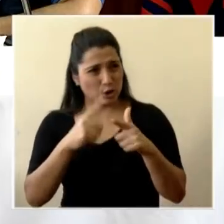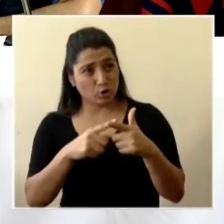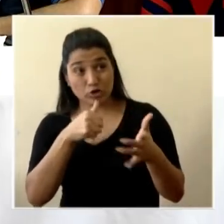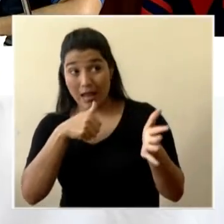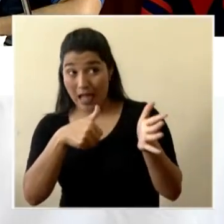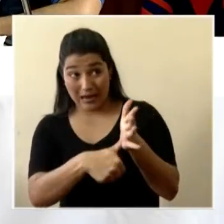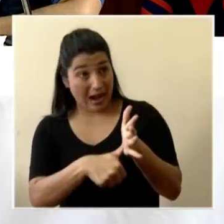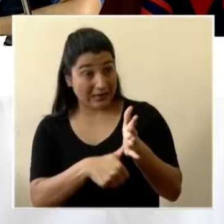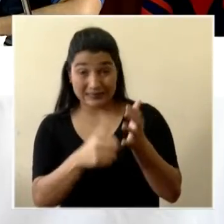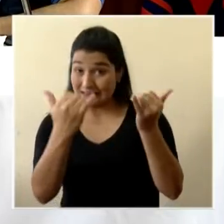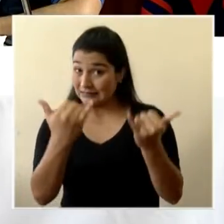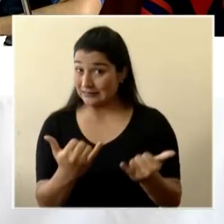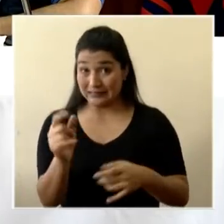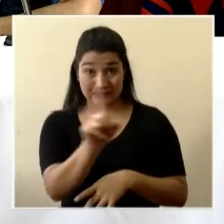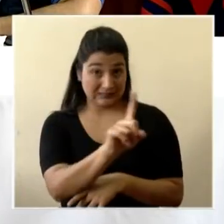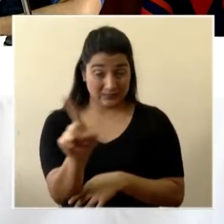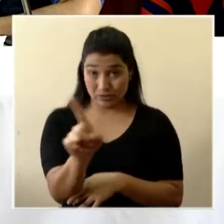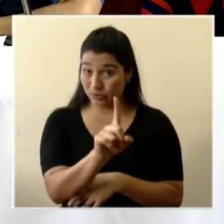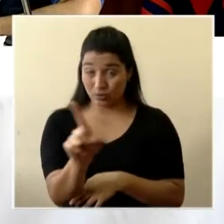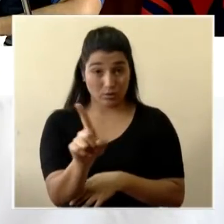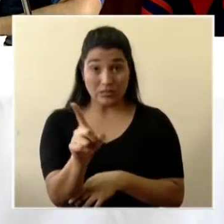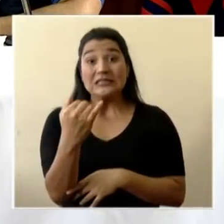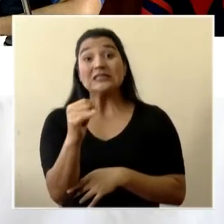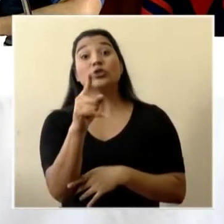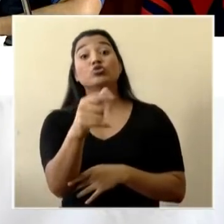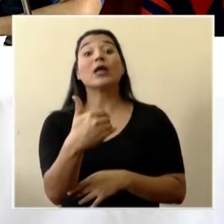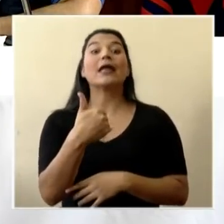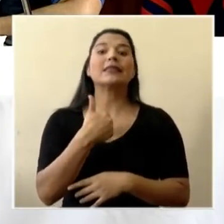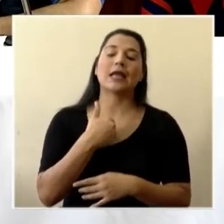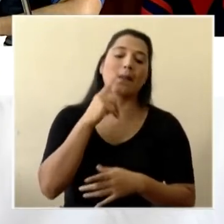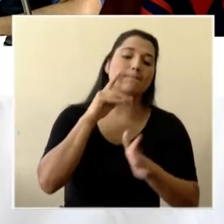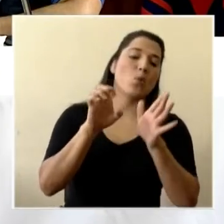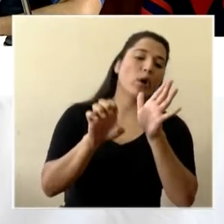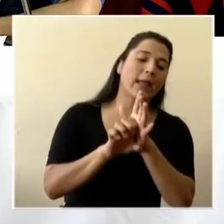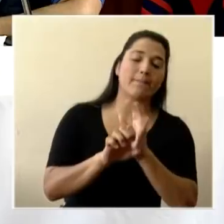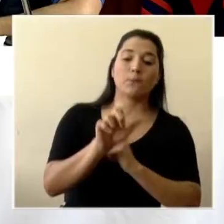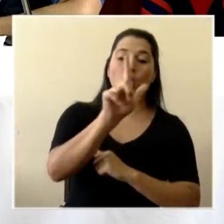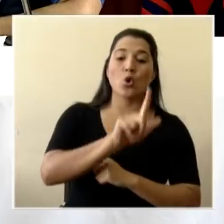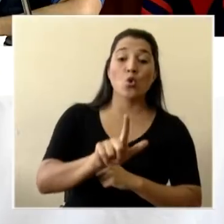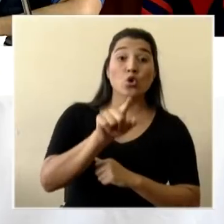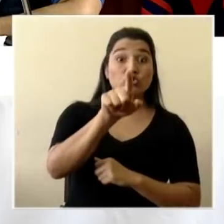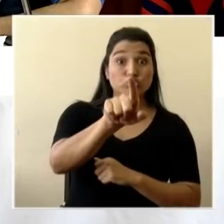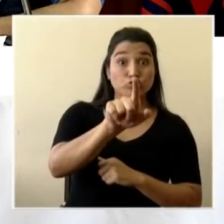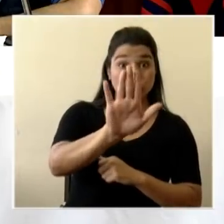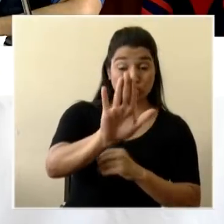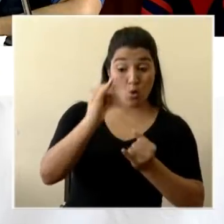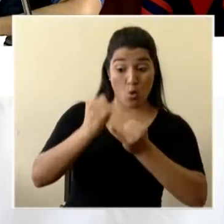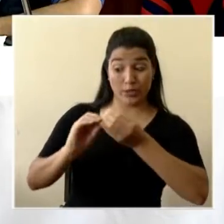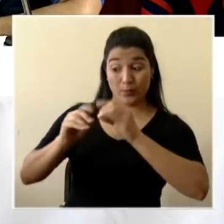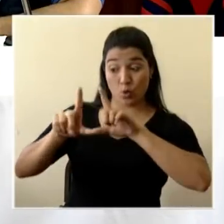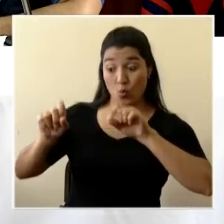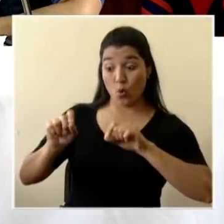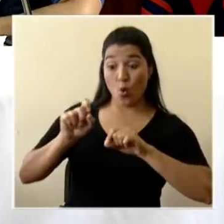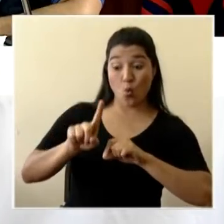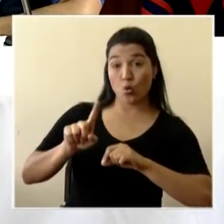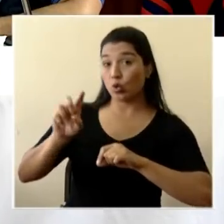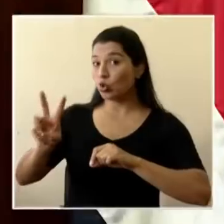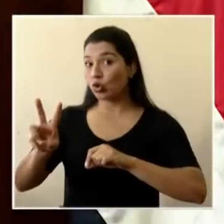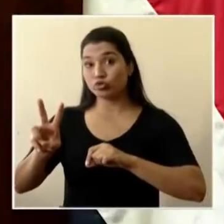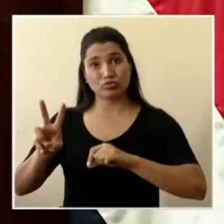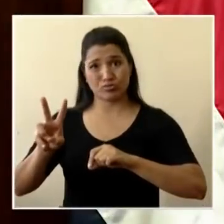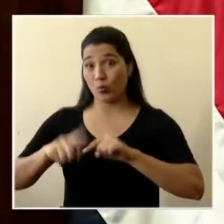ya no aplica. Si usted tiene placa 1 y 2, el lunes no puede circular y no hay excepción. No. Si